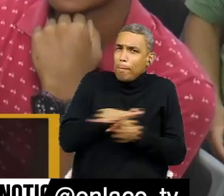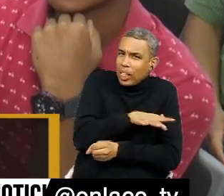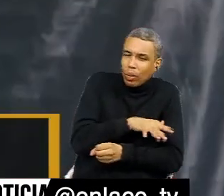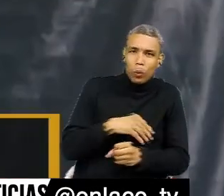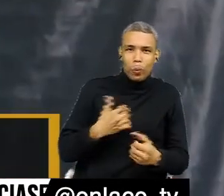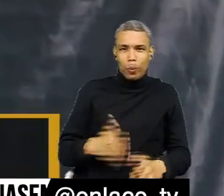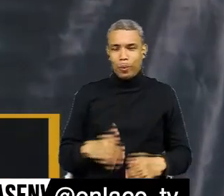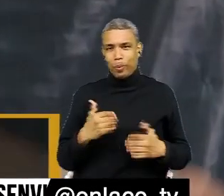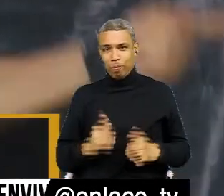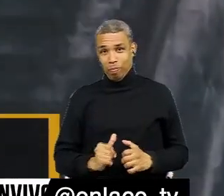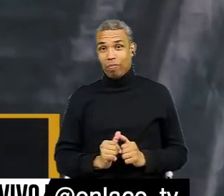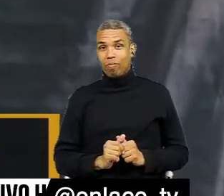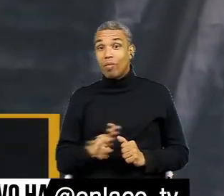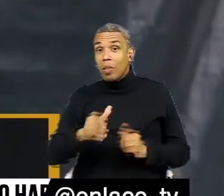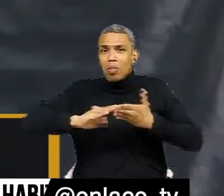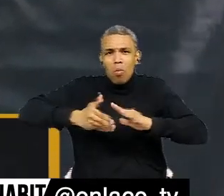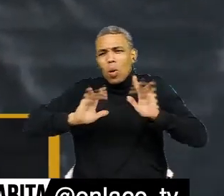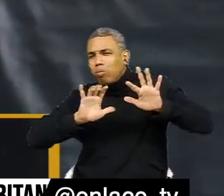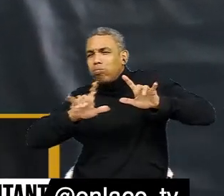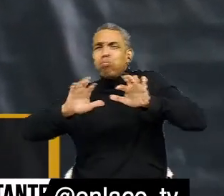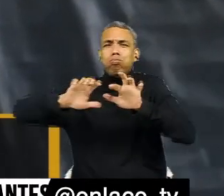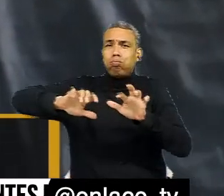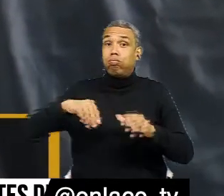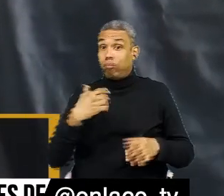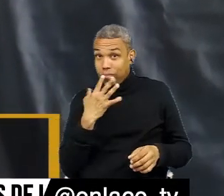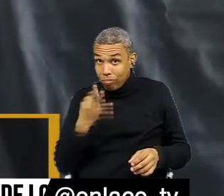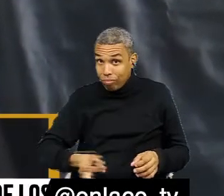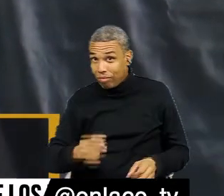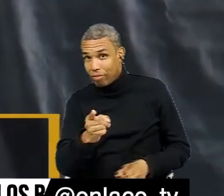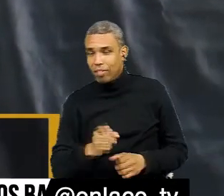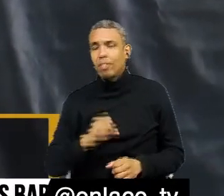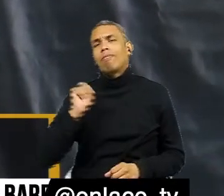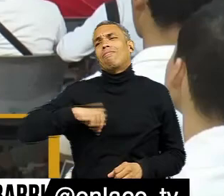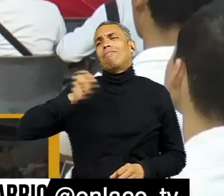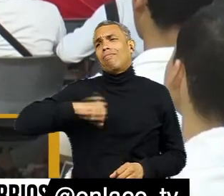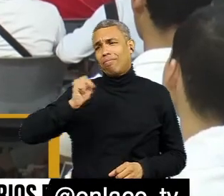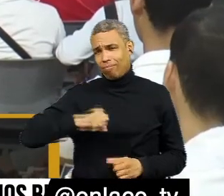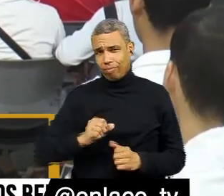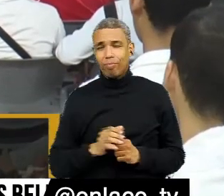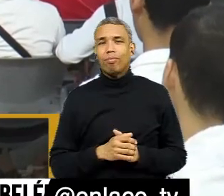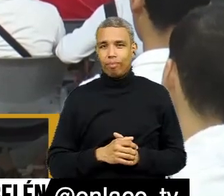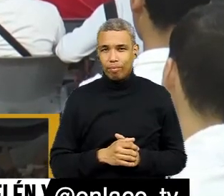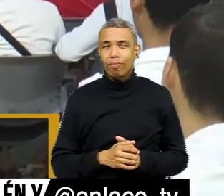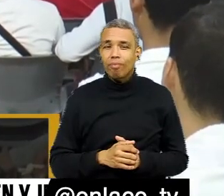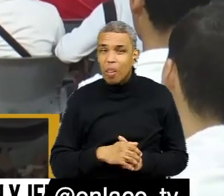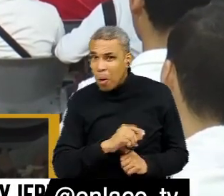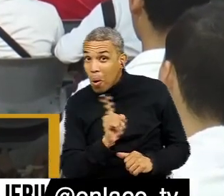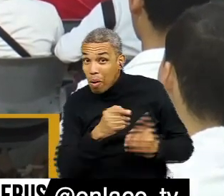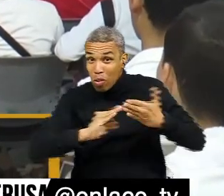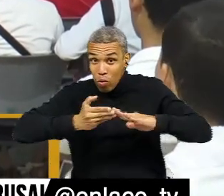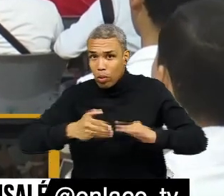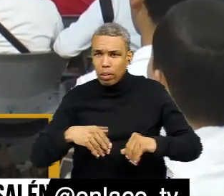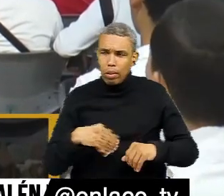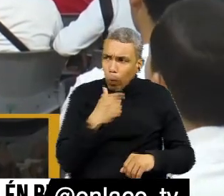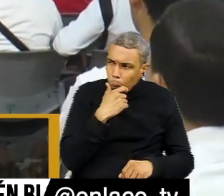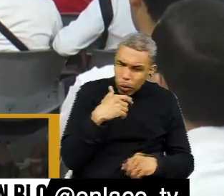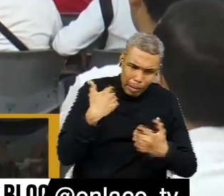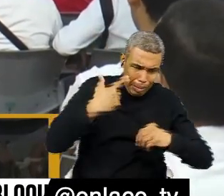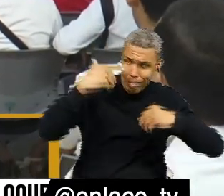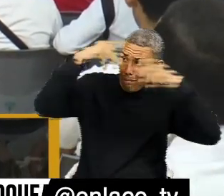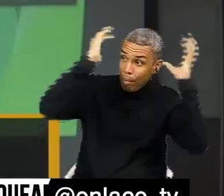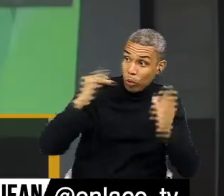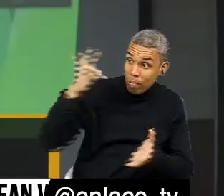de la comunidad del deporte en la ciudad. Sí, claro, yo creo que fueron conscientes de la importancia que es tener a Wilmar aquí en